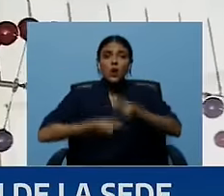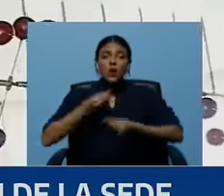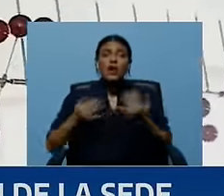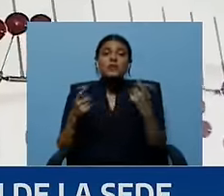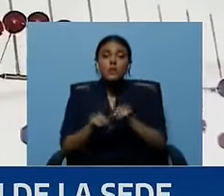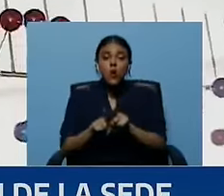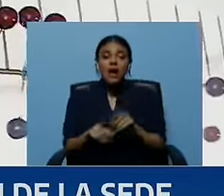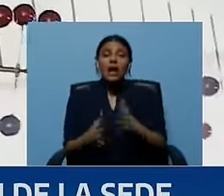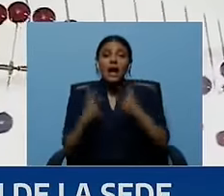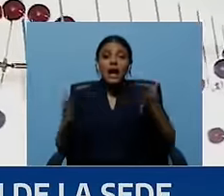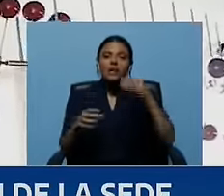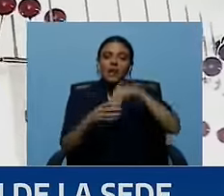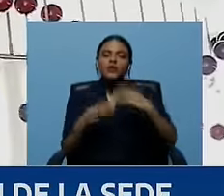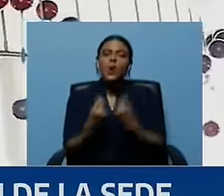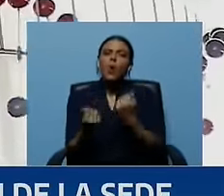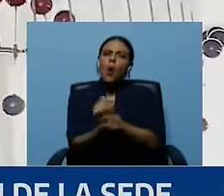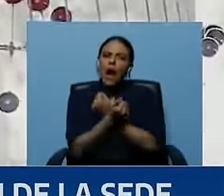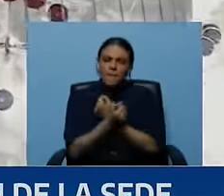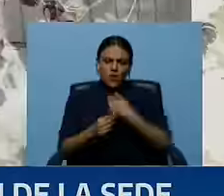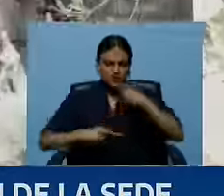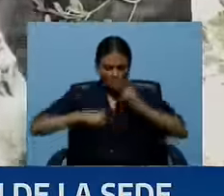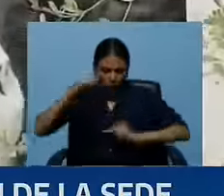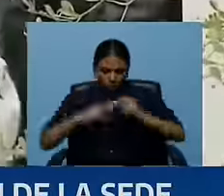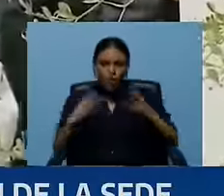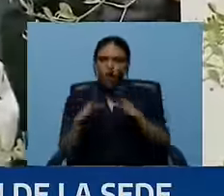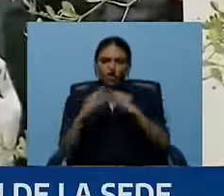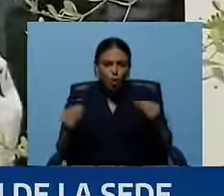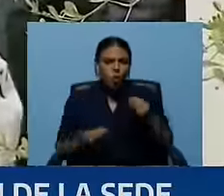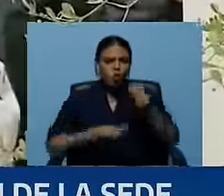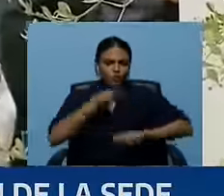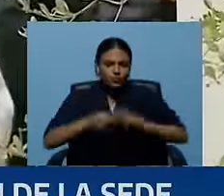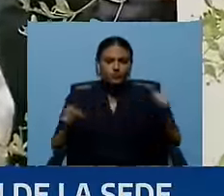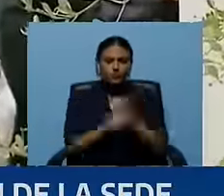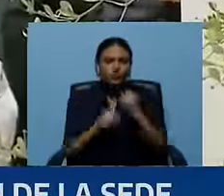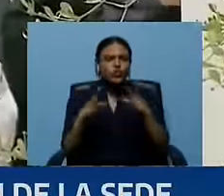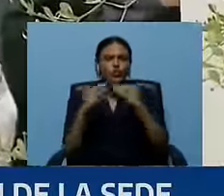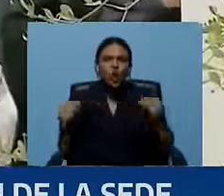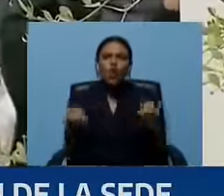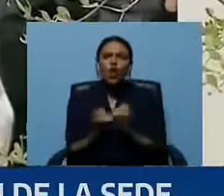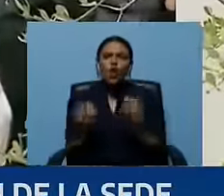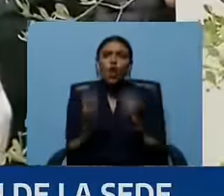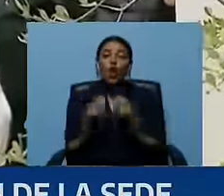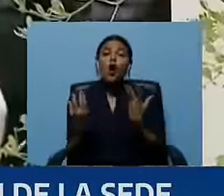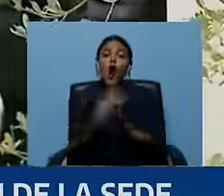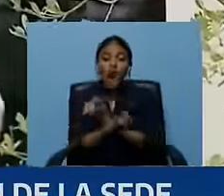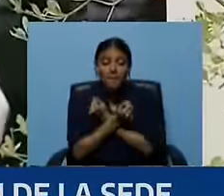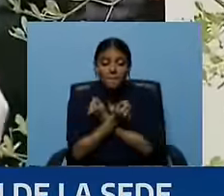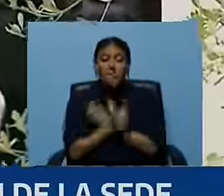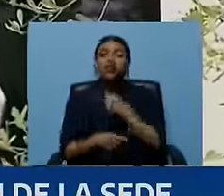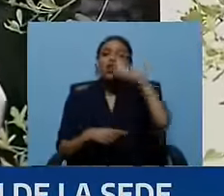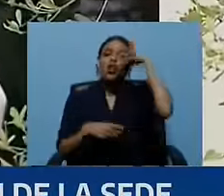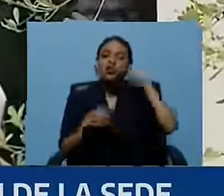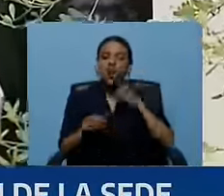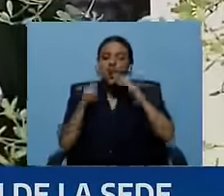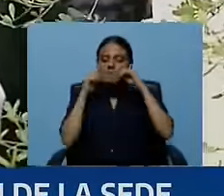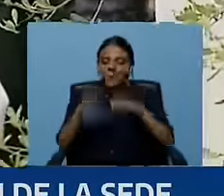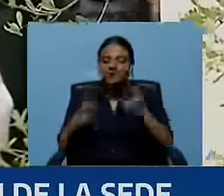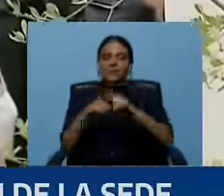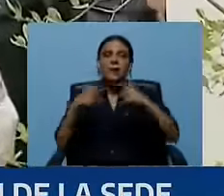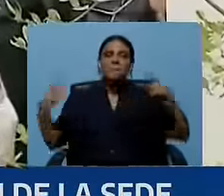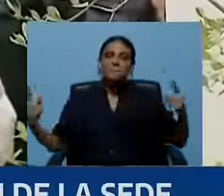crece con amor, que se educa con amor y hace todo con amor, tendrá las bendiciones de Dios y siempre le irá